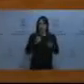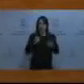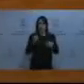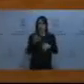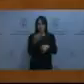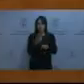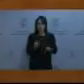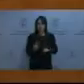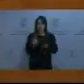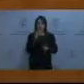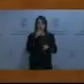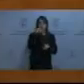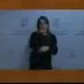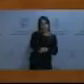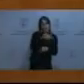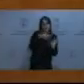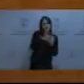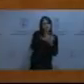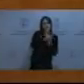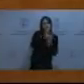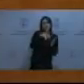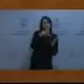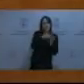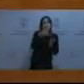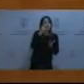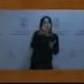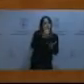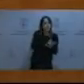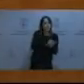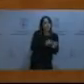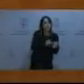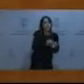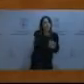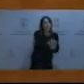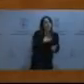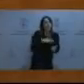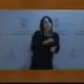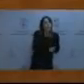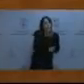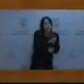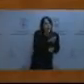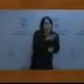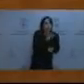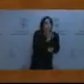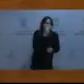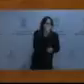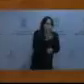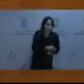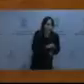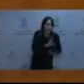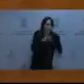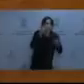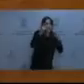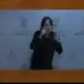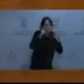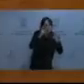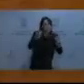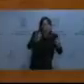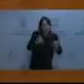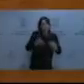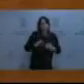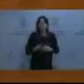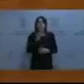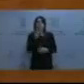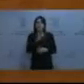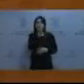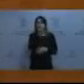cual, ya digo, puede salir algo o puede salir nada, pero bien está intentarlo. Sobre todo cuando ya en otras